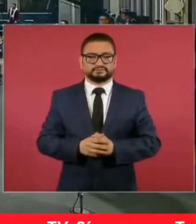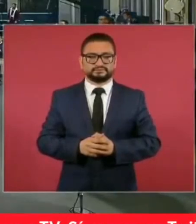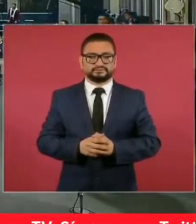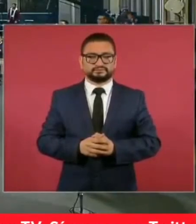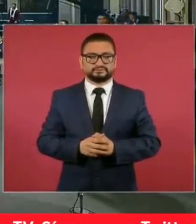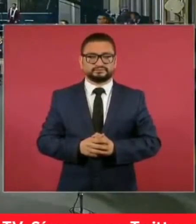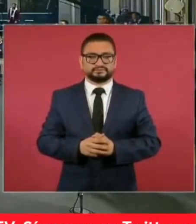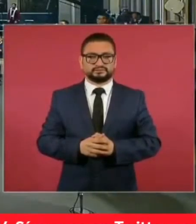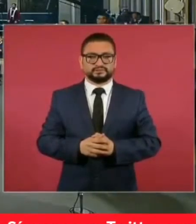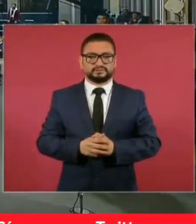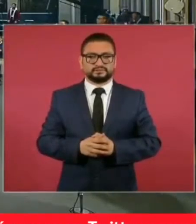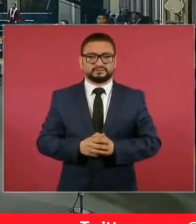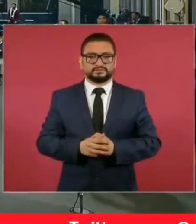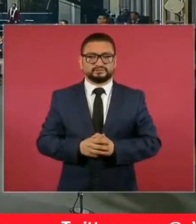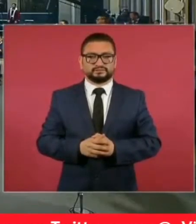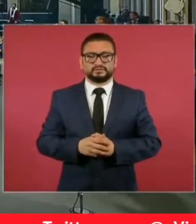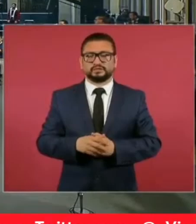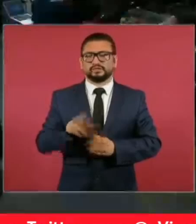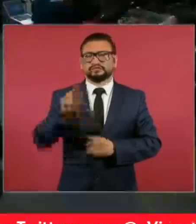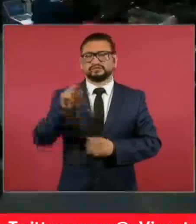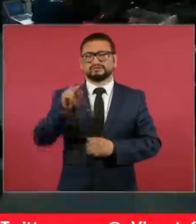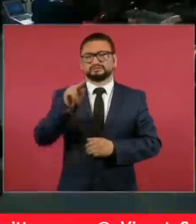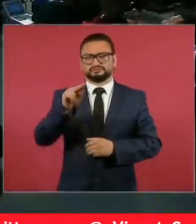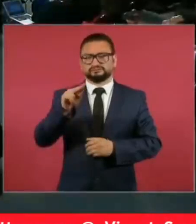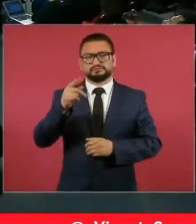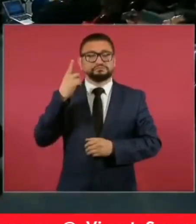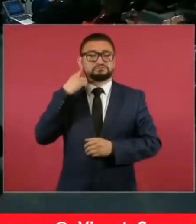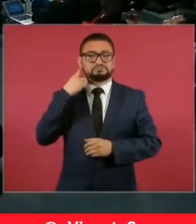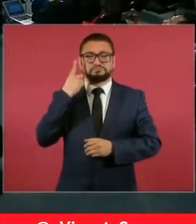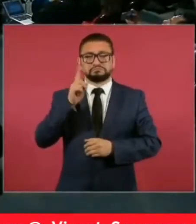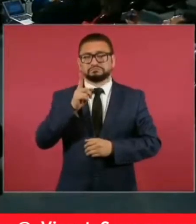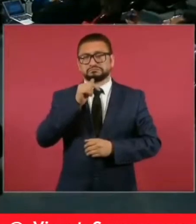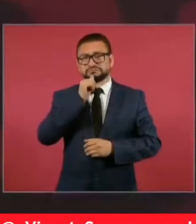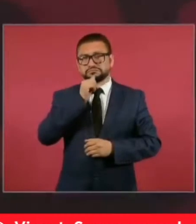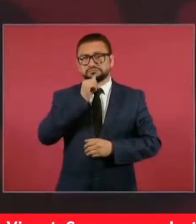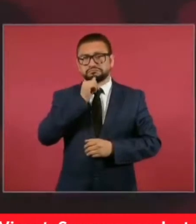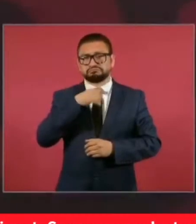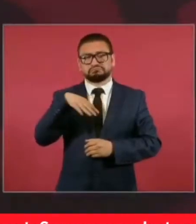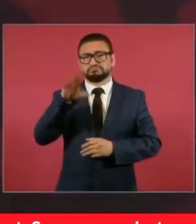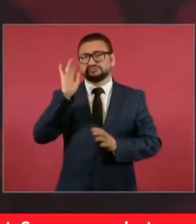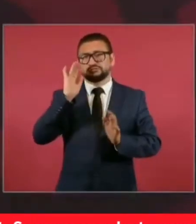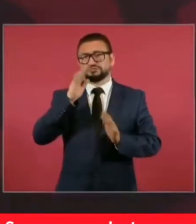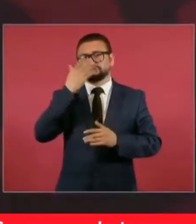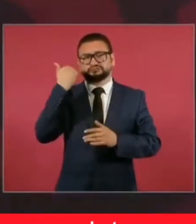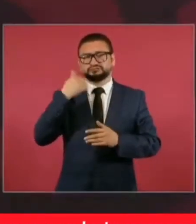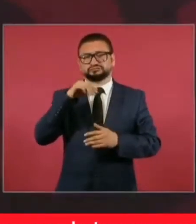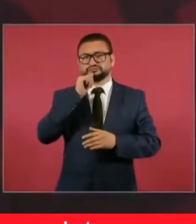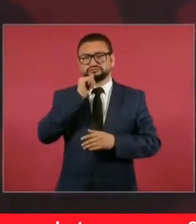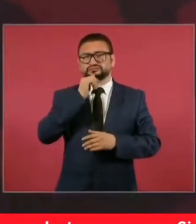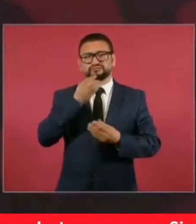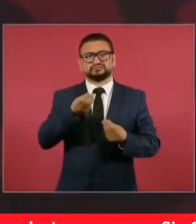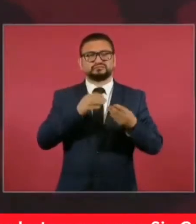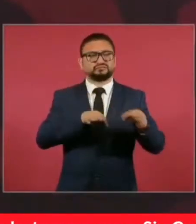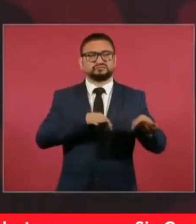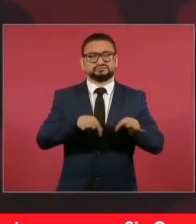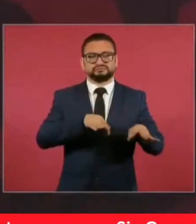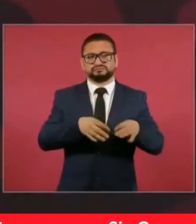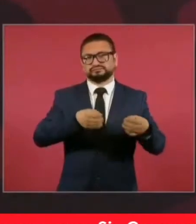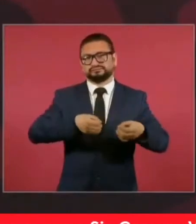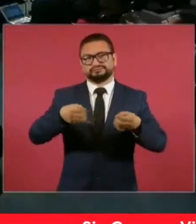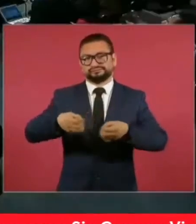es el senador? No estoy enterado de eso. O sea, ya ven que es bastante el trabajo aquí.